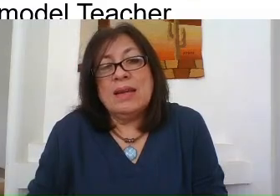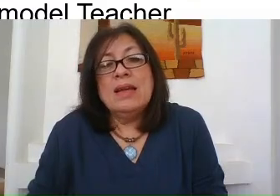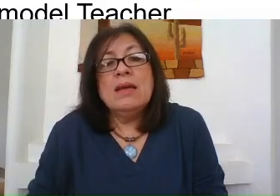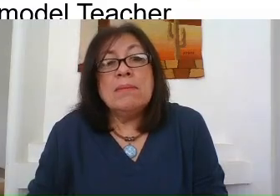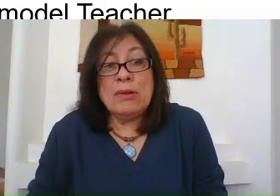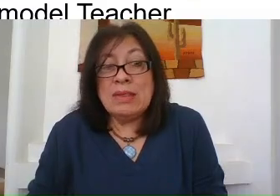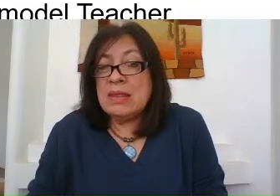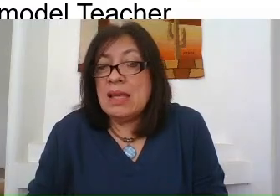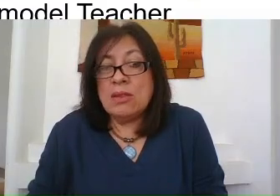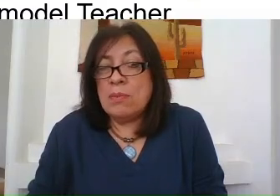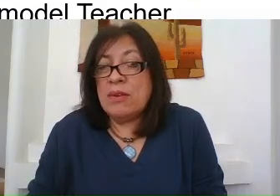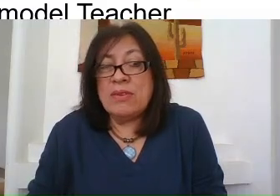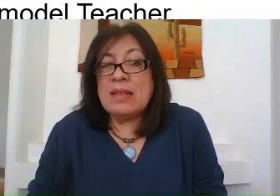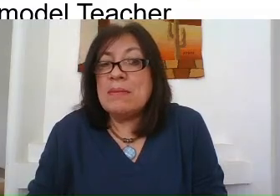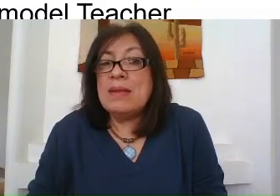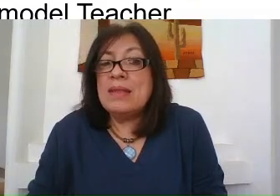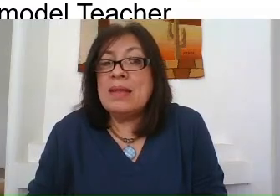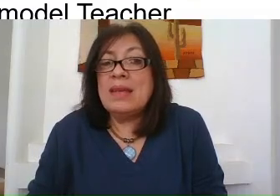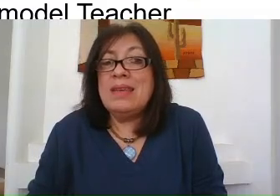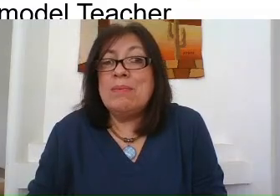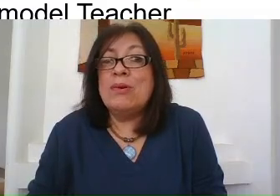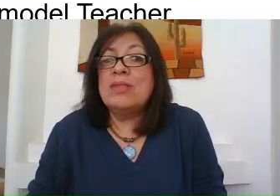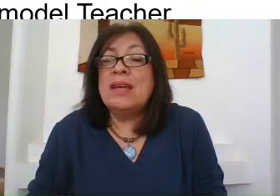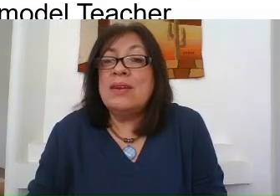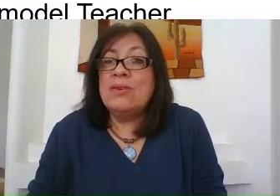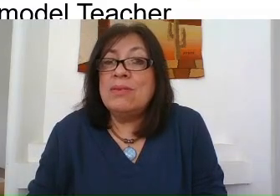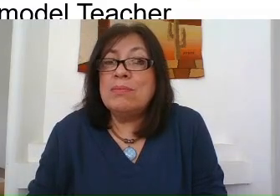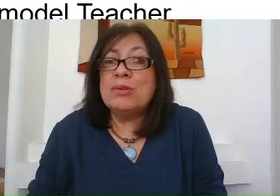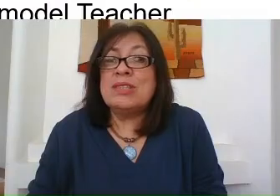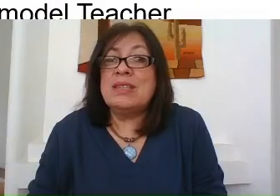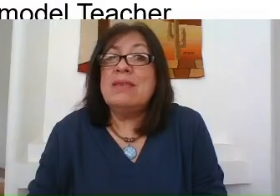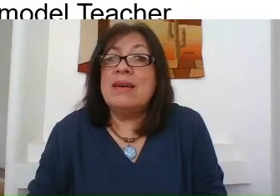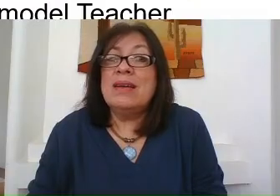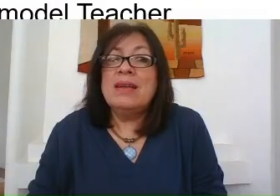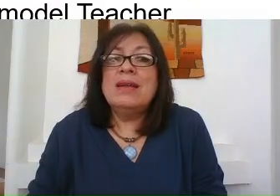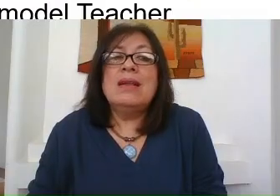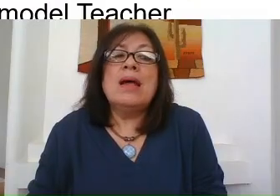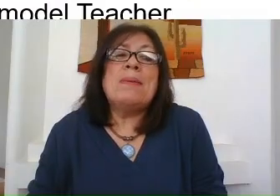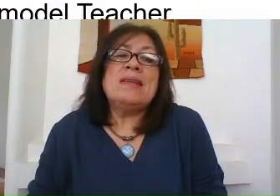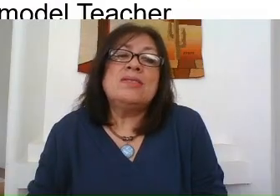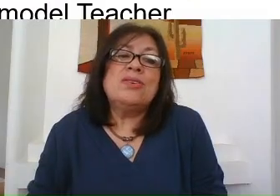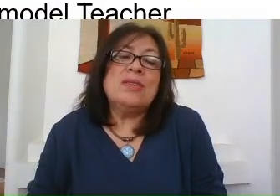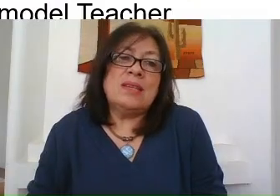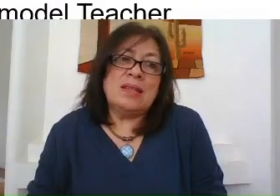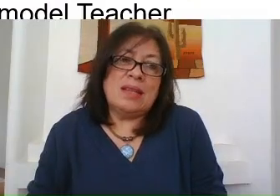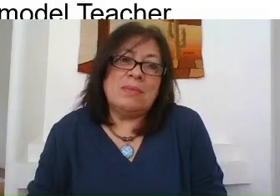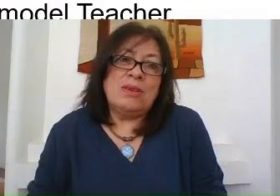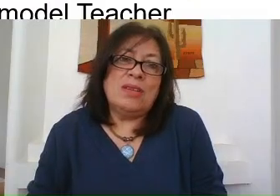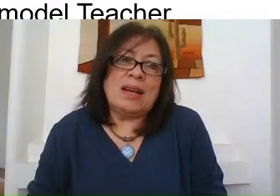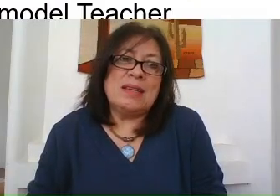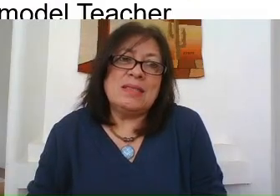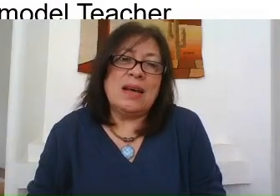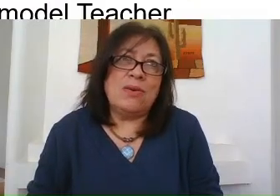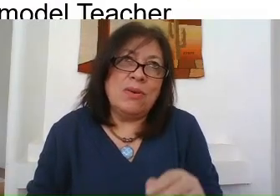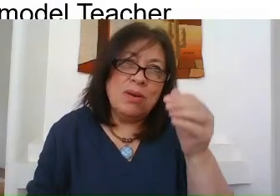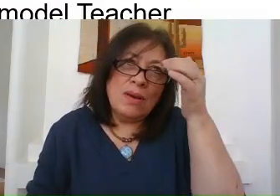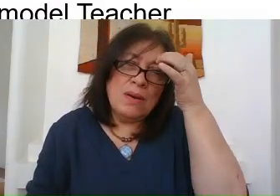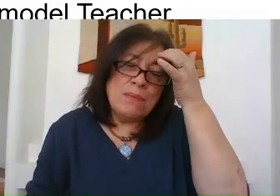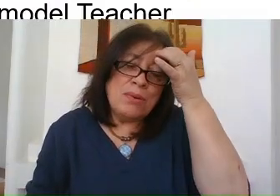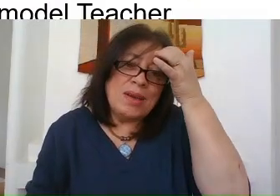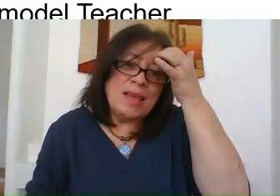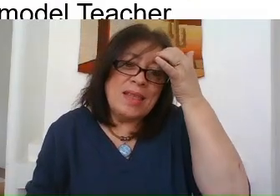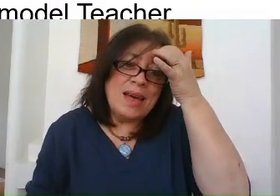escolar. Pero entiendo perfectamente y pondero positiva la aparición de este término de